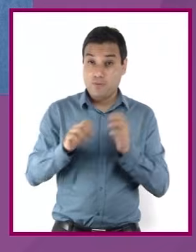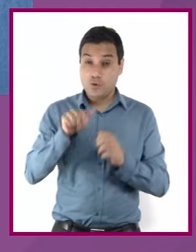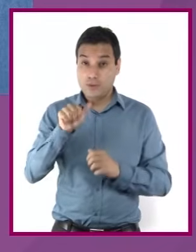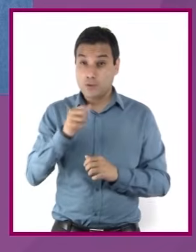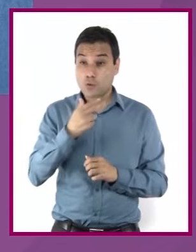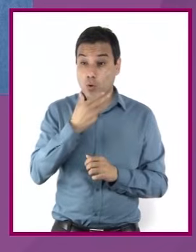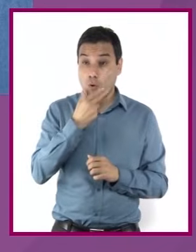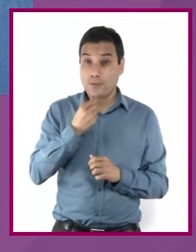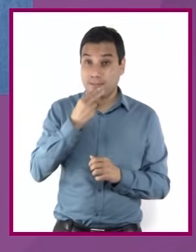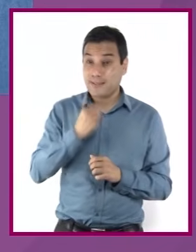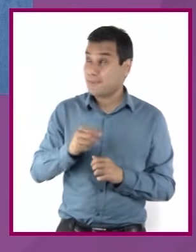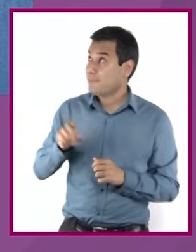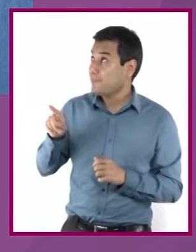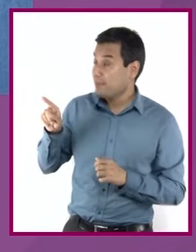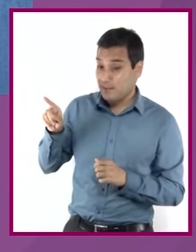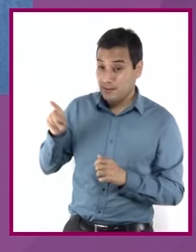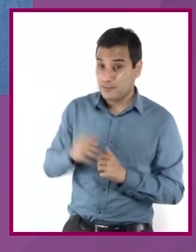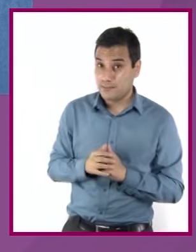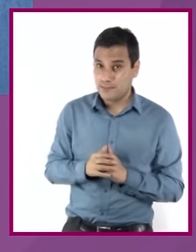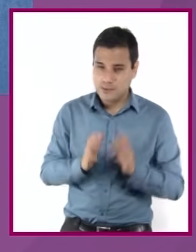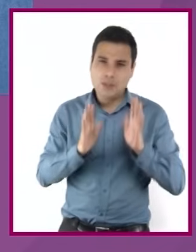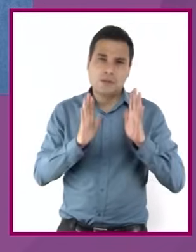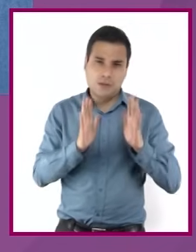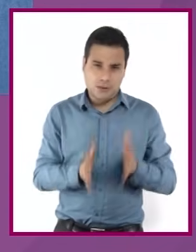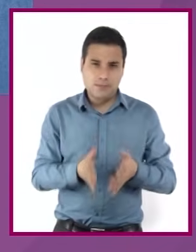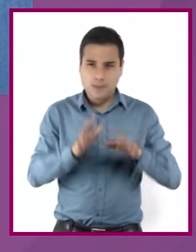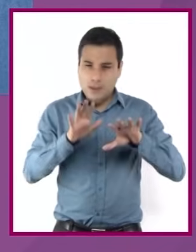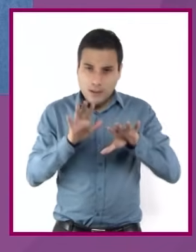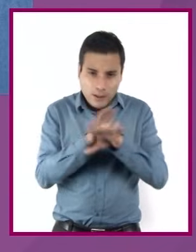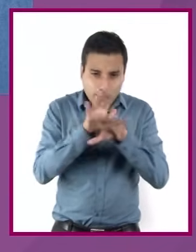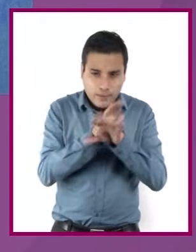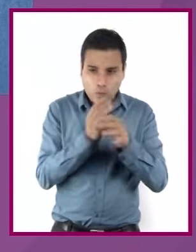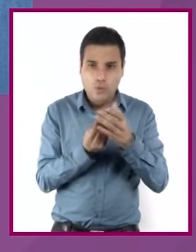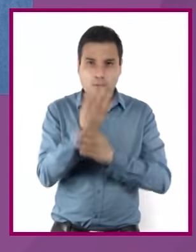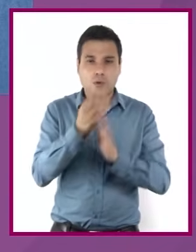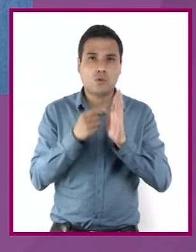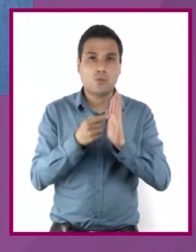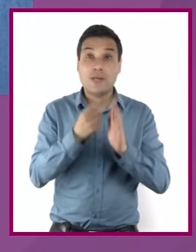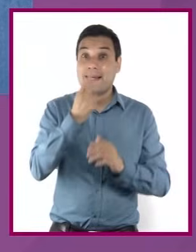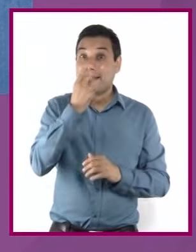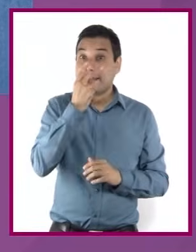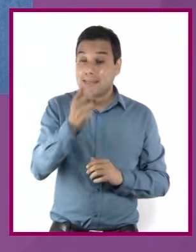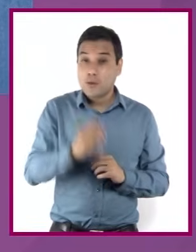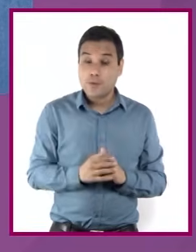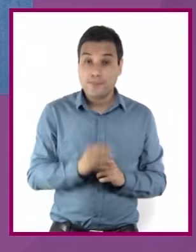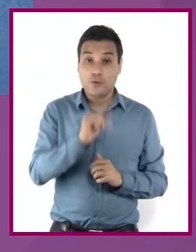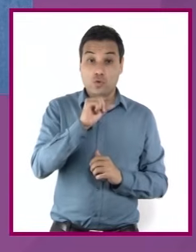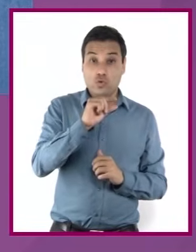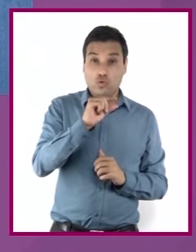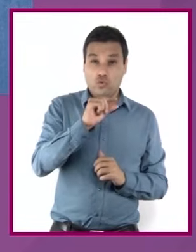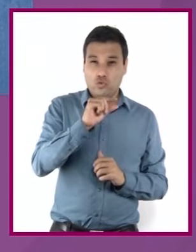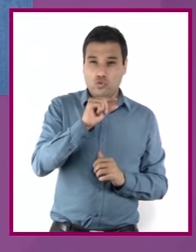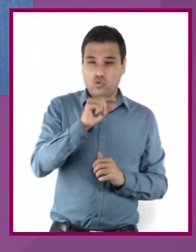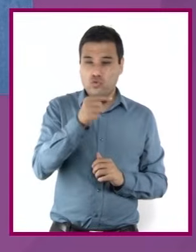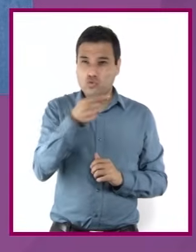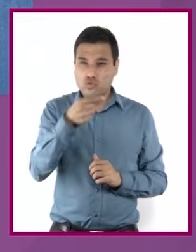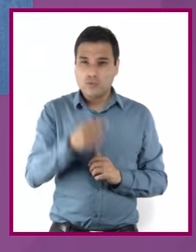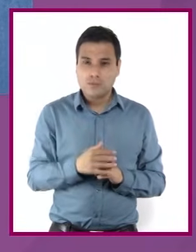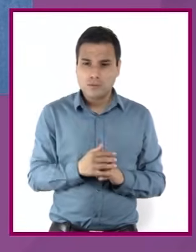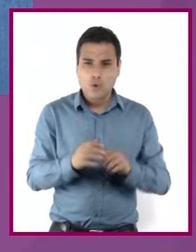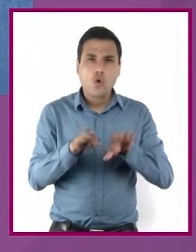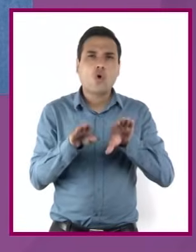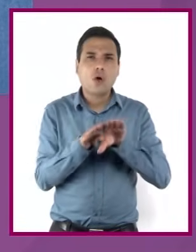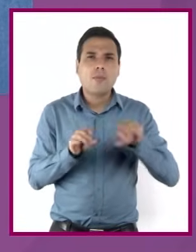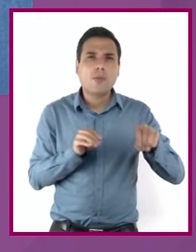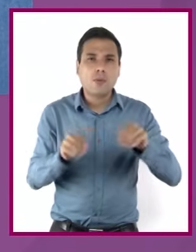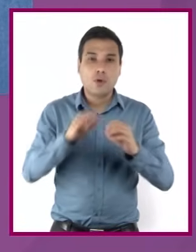Arnold Sommerfeld modificó el modelo atómico de Bohr y planteó que los electrones no solamente se movían en órbitas circulares,